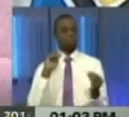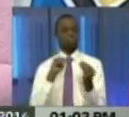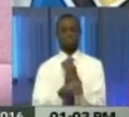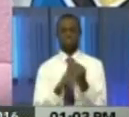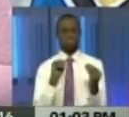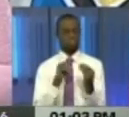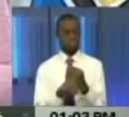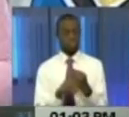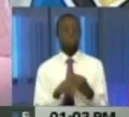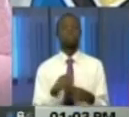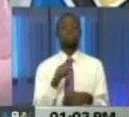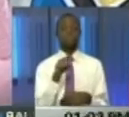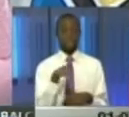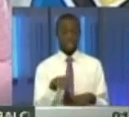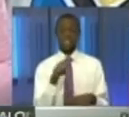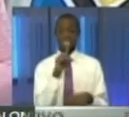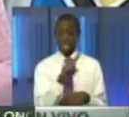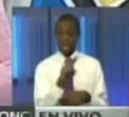estas